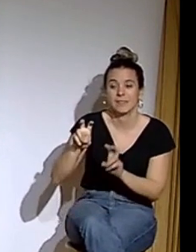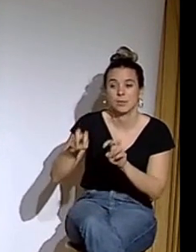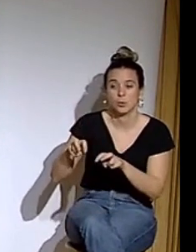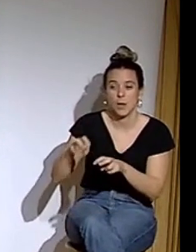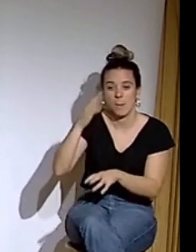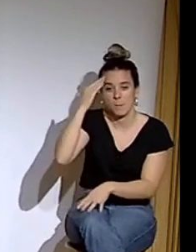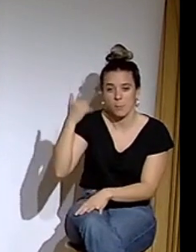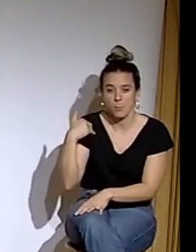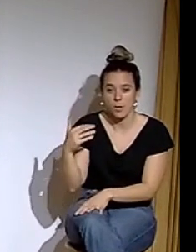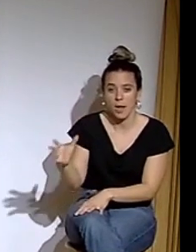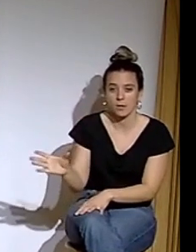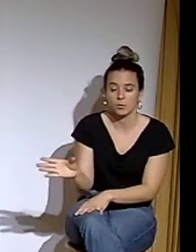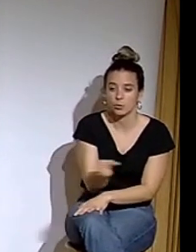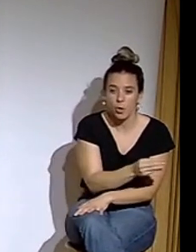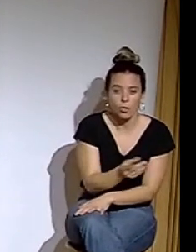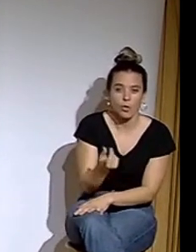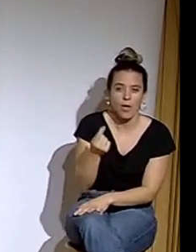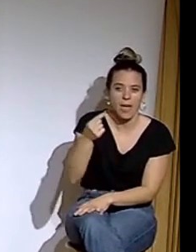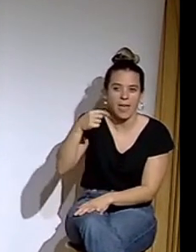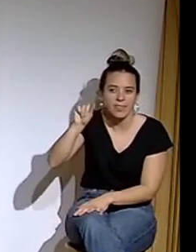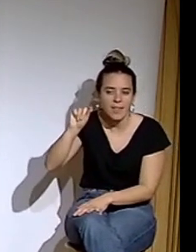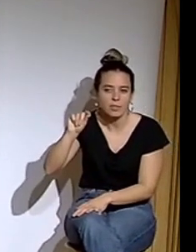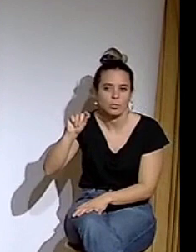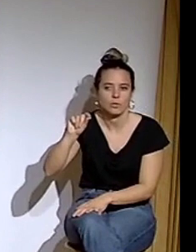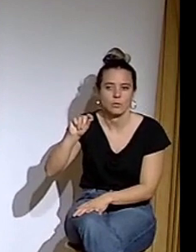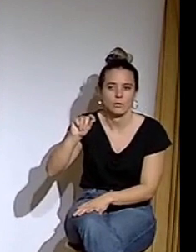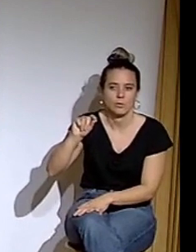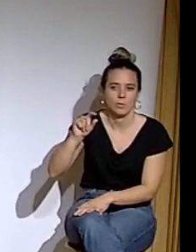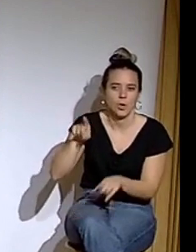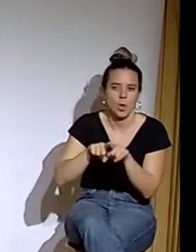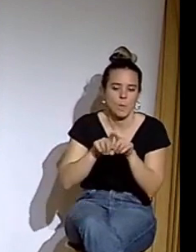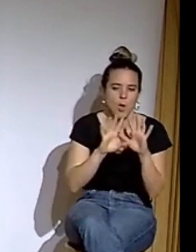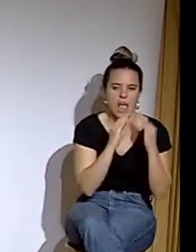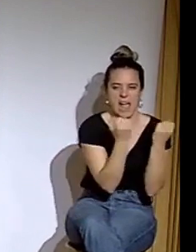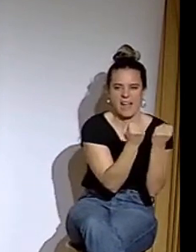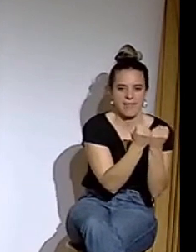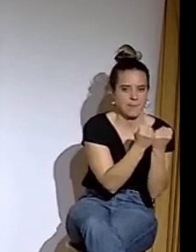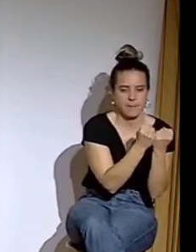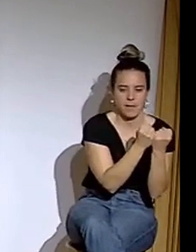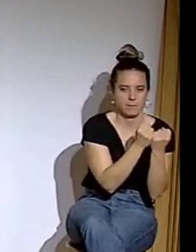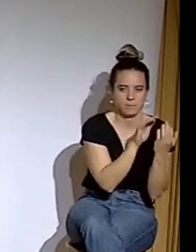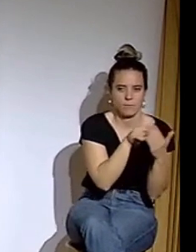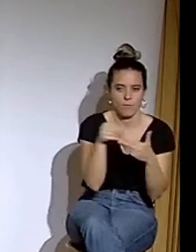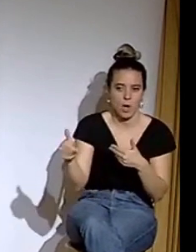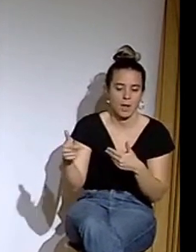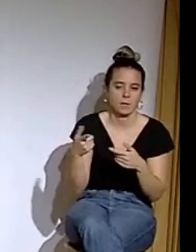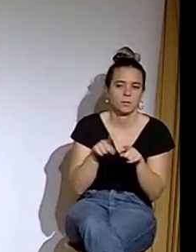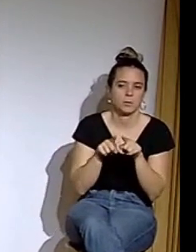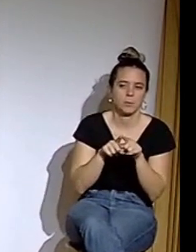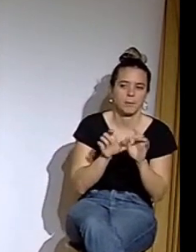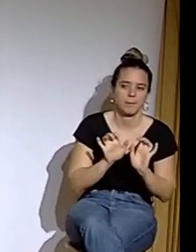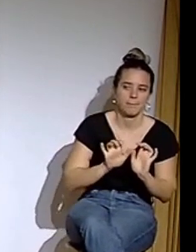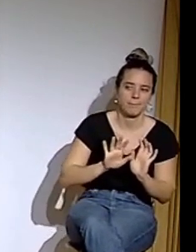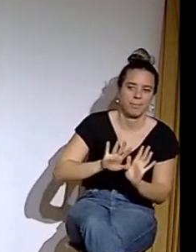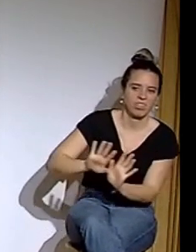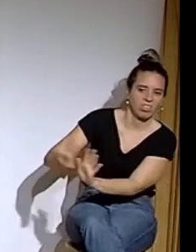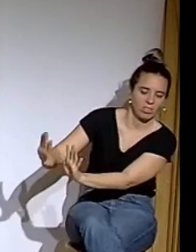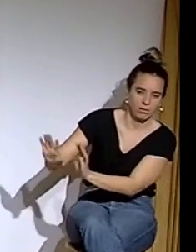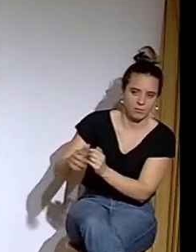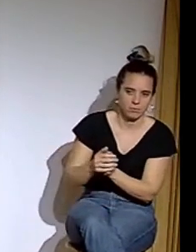todo lo que es acento todo lo que no es academicista se deja de lado se denosta se hace